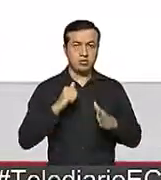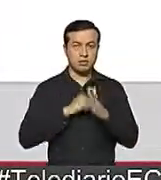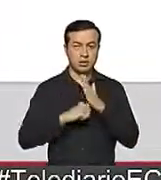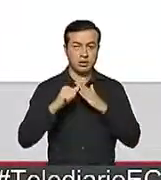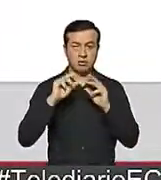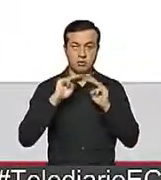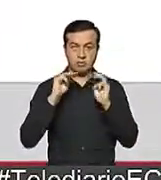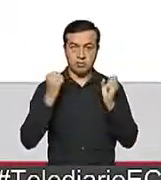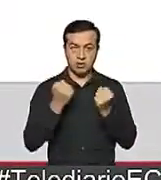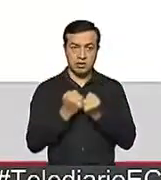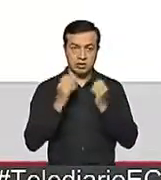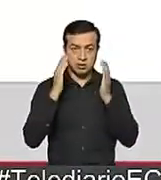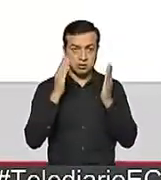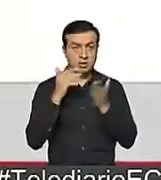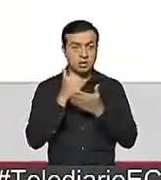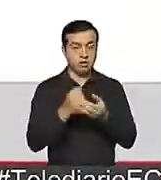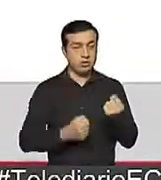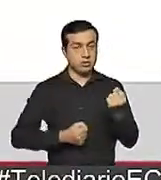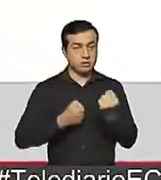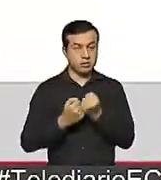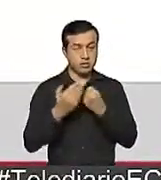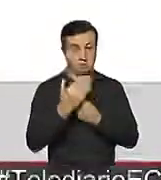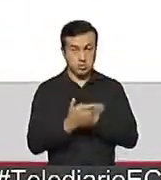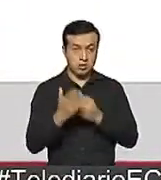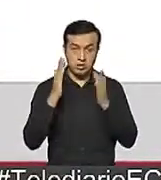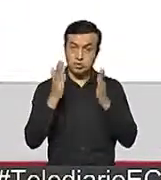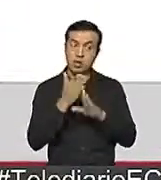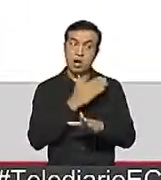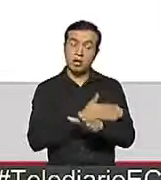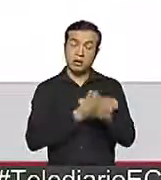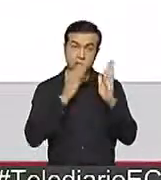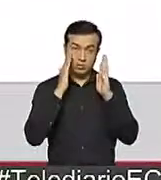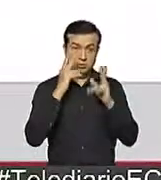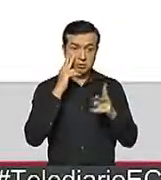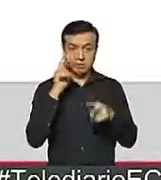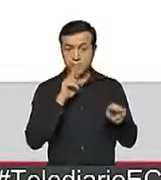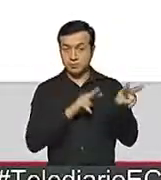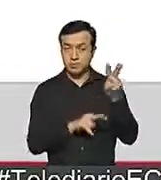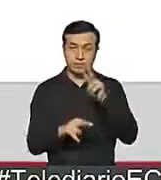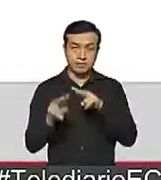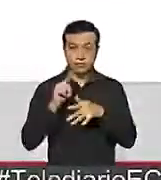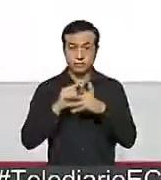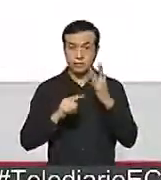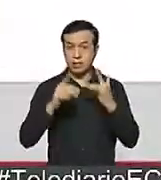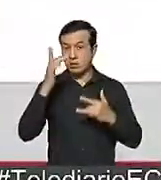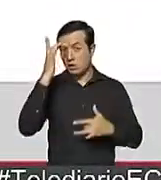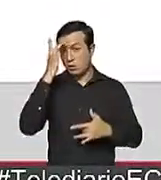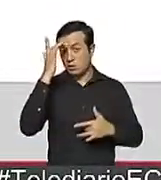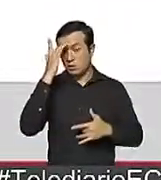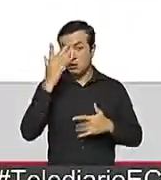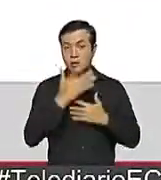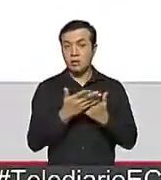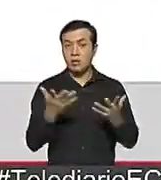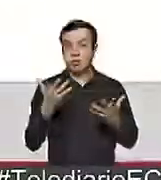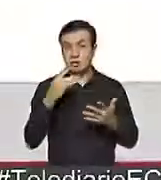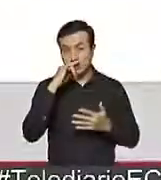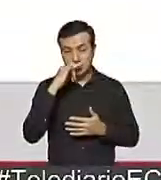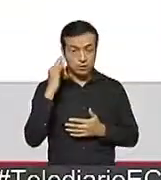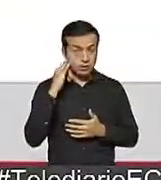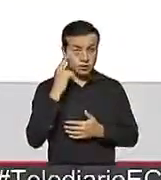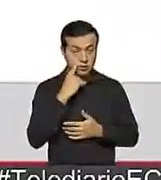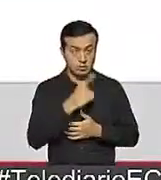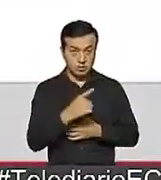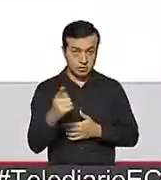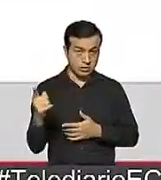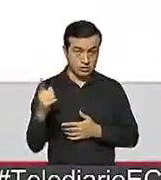de Bienestar Social para poder brindarles atención temprana y poder identificar varios varios males que afectan a los pequeños que